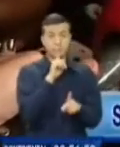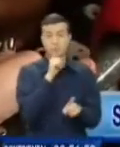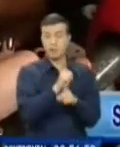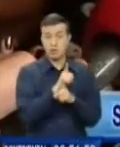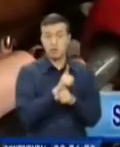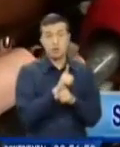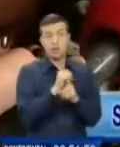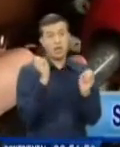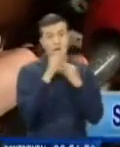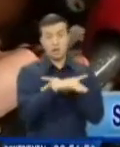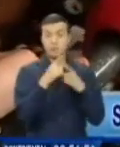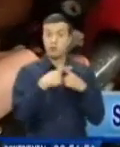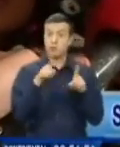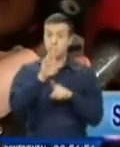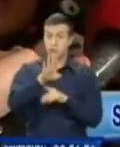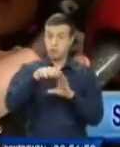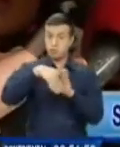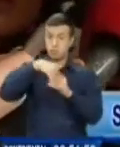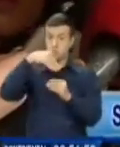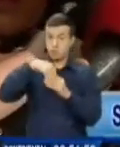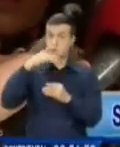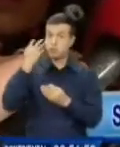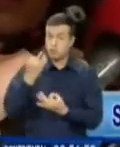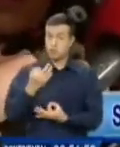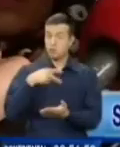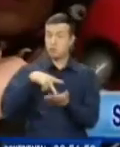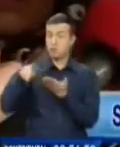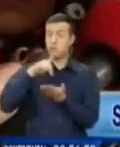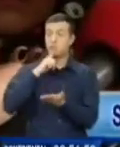el físico impreso, que tiene un costo implícito para que